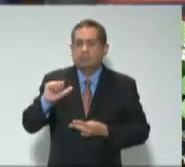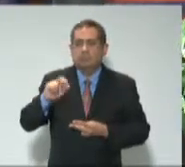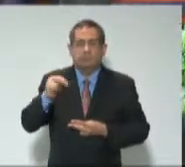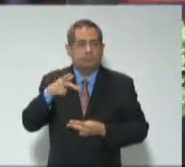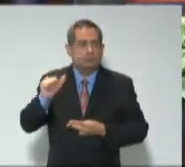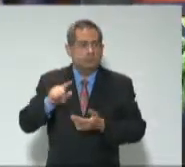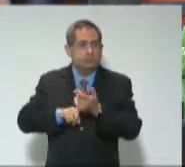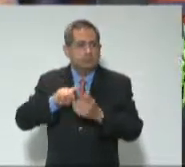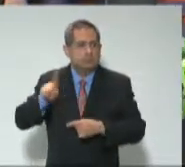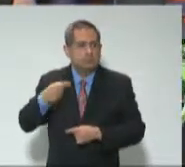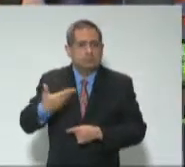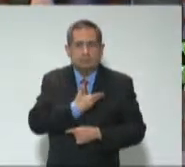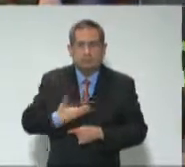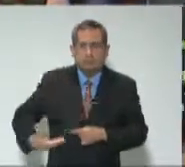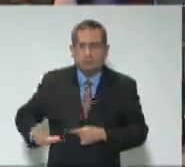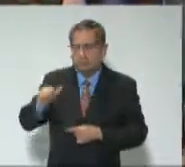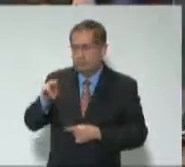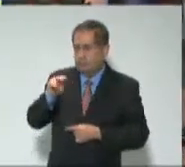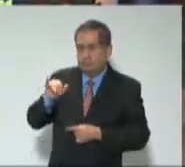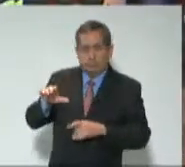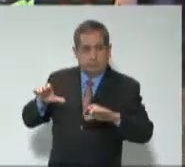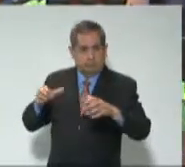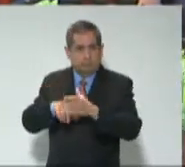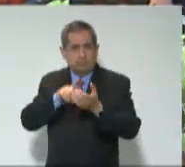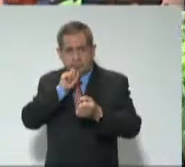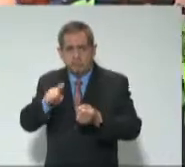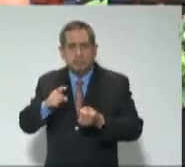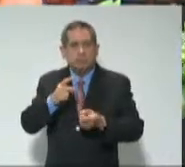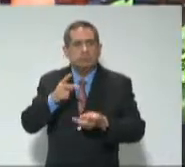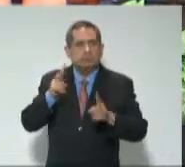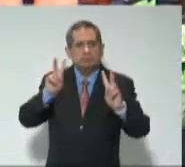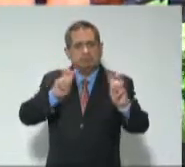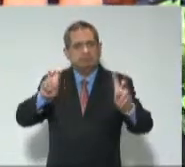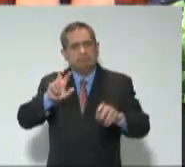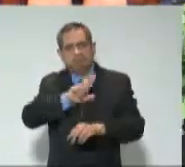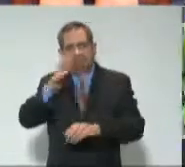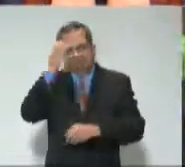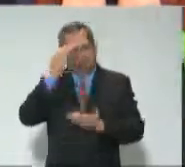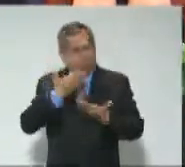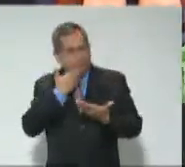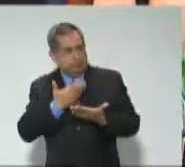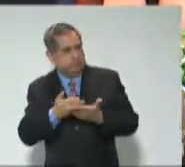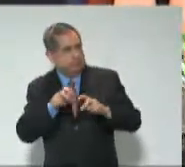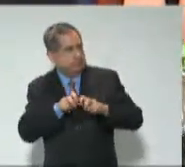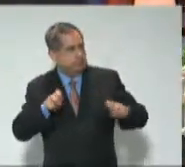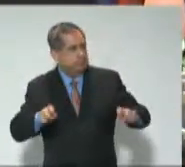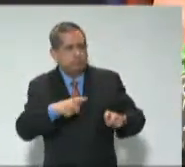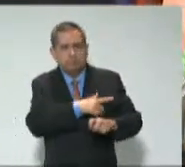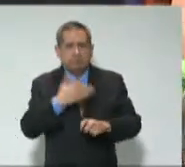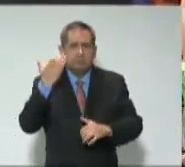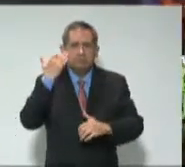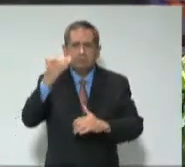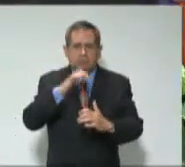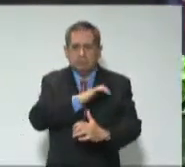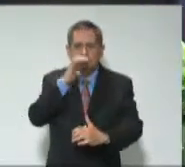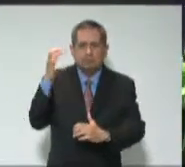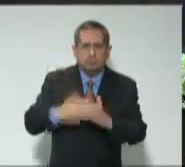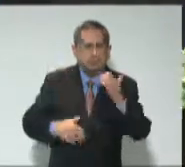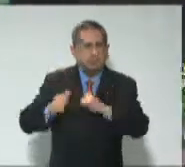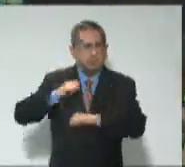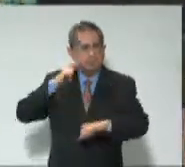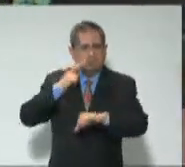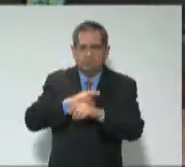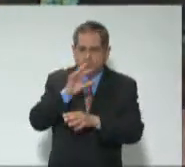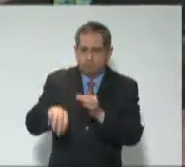presidente del inay a quien Además le extendemos un amplio reconocimiento por el cierre de su gestión al frente de